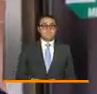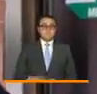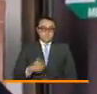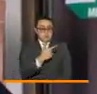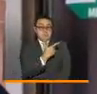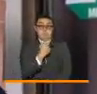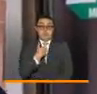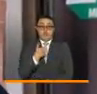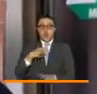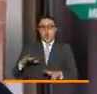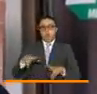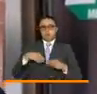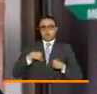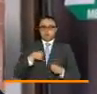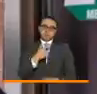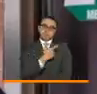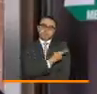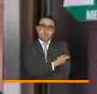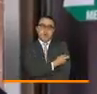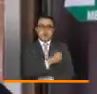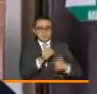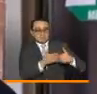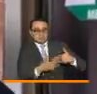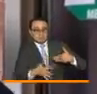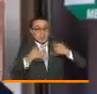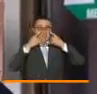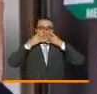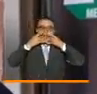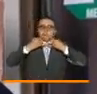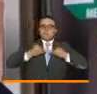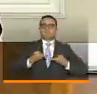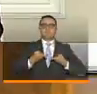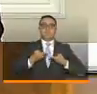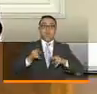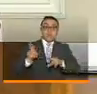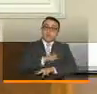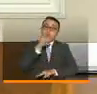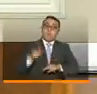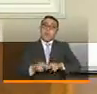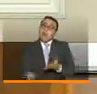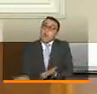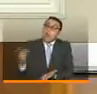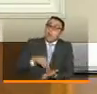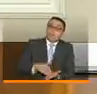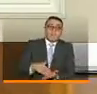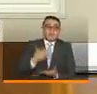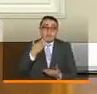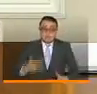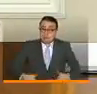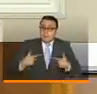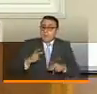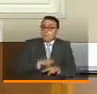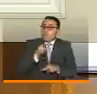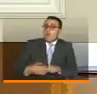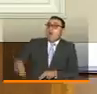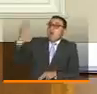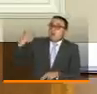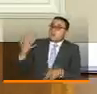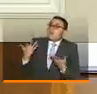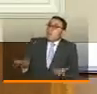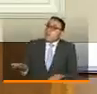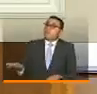la vacuna? ¿Será que me puedo quitar el tapabocas? ¿Cuándo volveremos a la normalidad? Buena pregunta, Javier. La primera